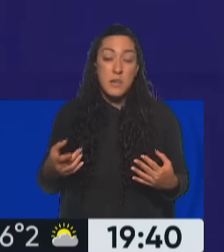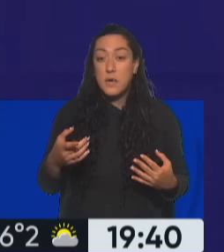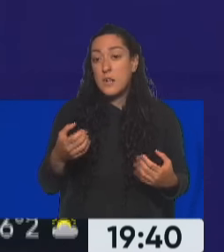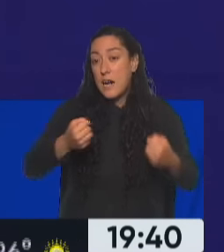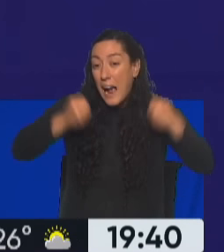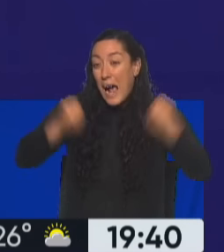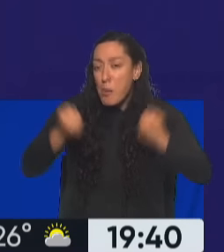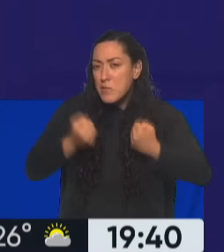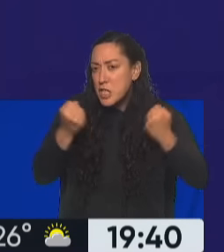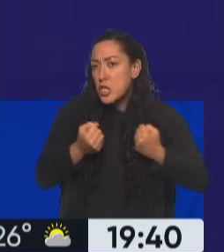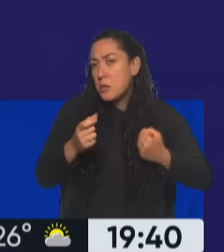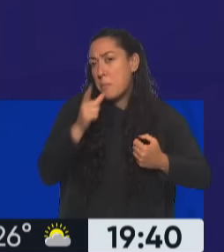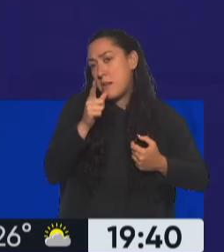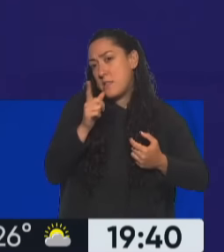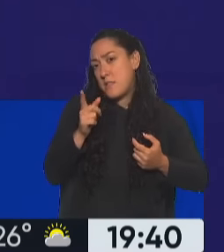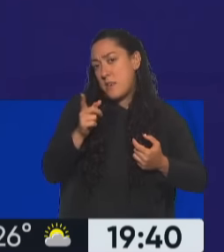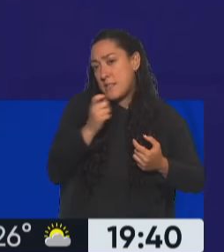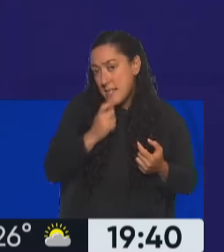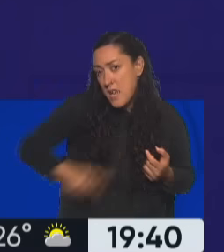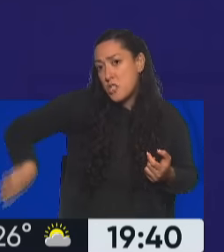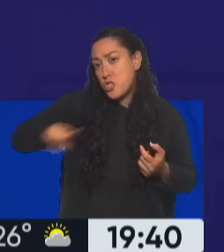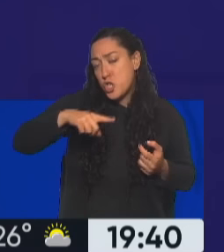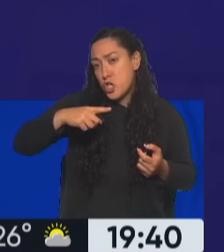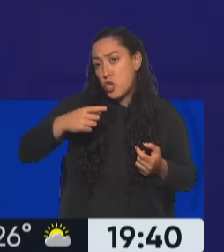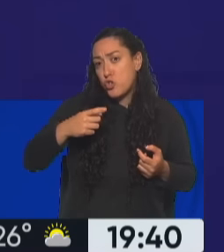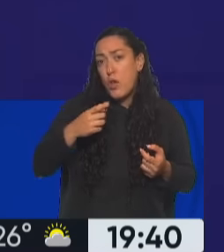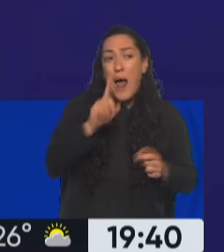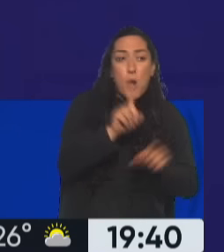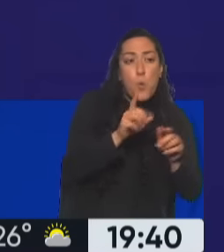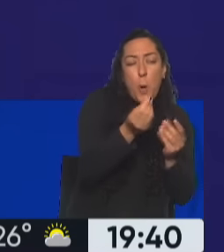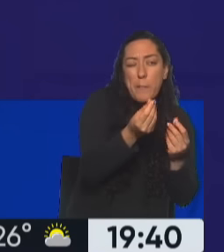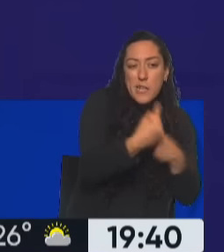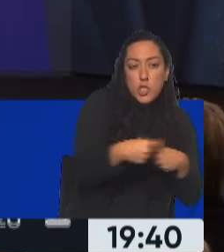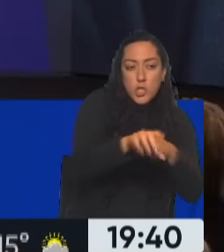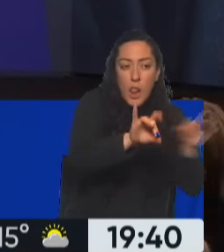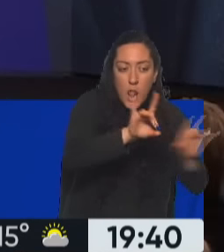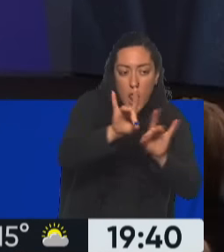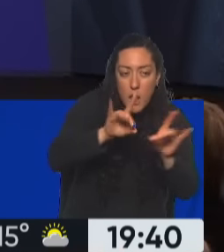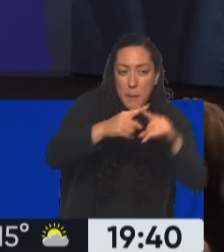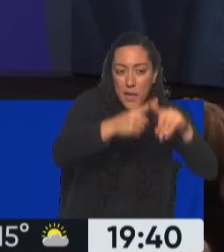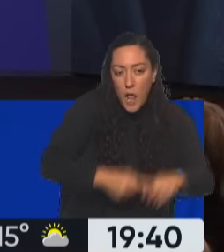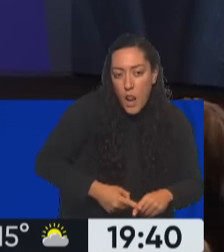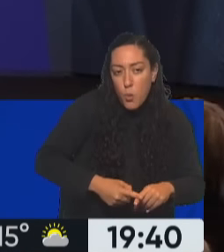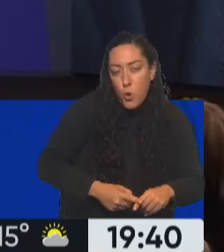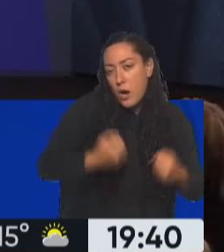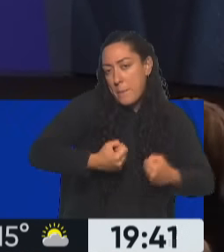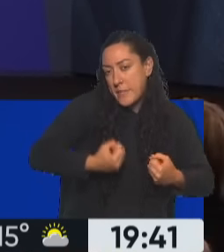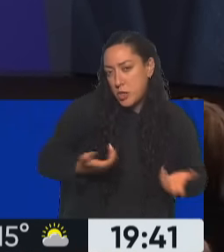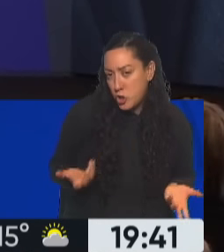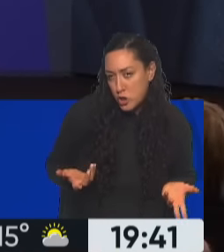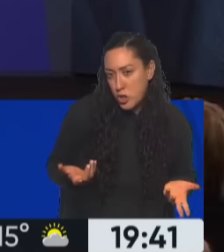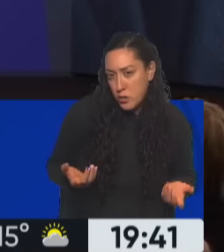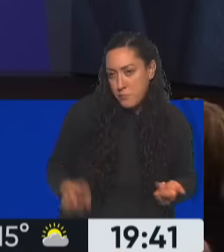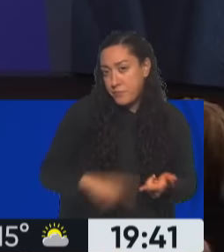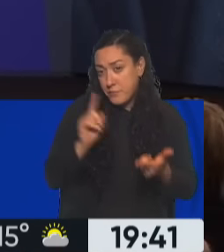caprichoso elegir solamente un conjunto de los precios para hacer ese cálculo. Segundo,